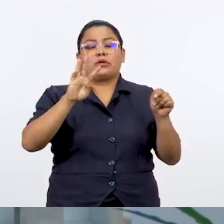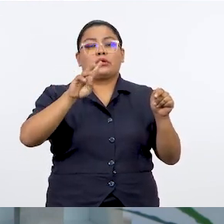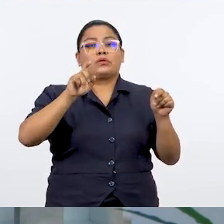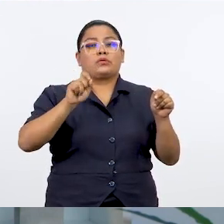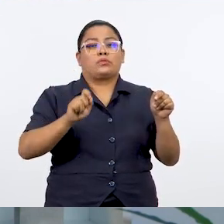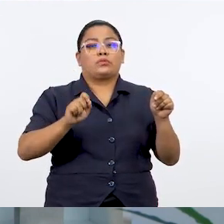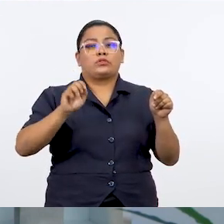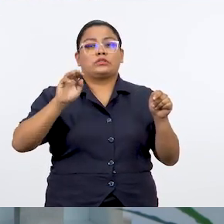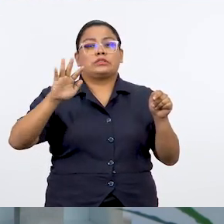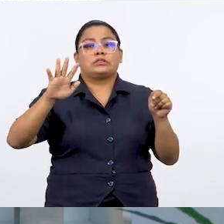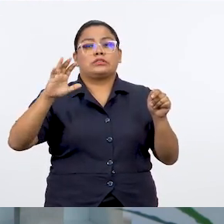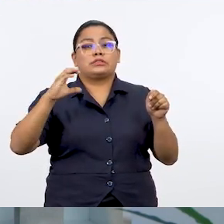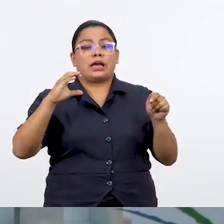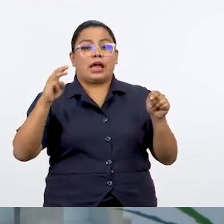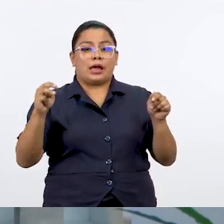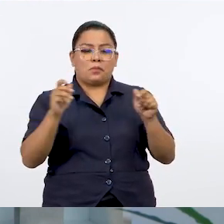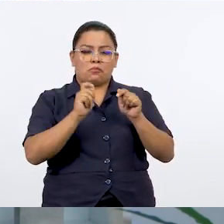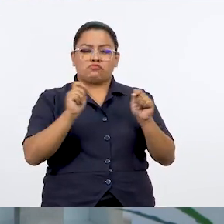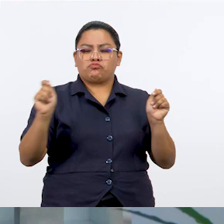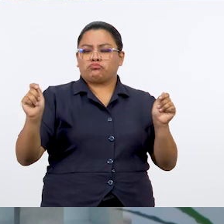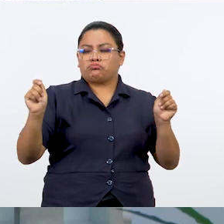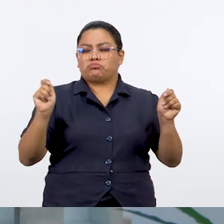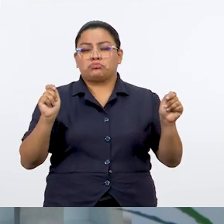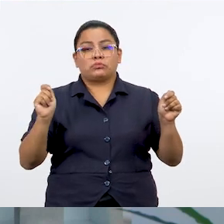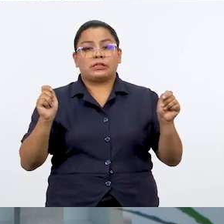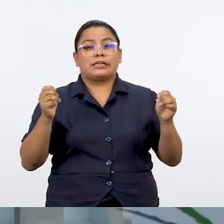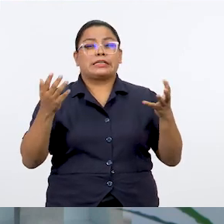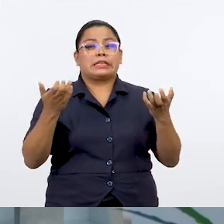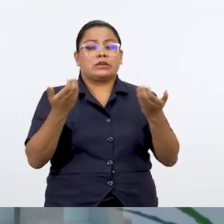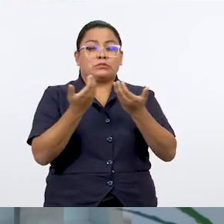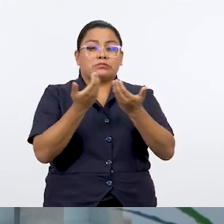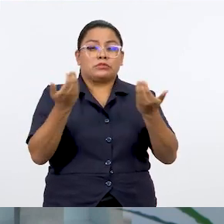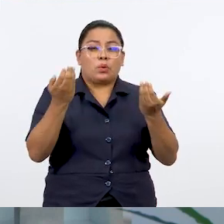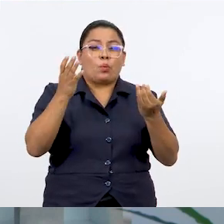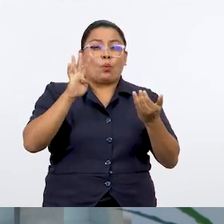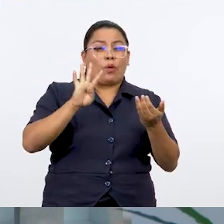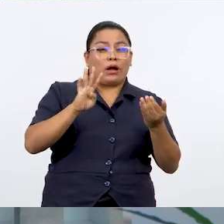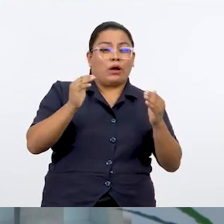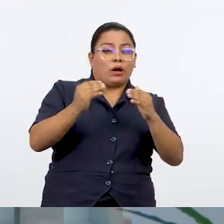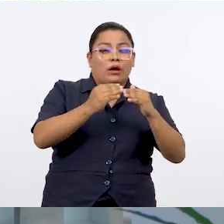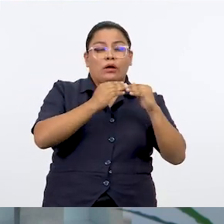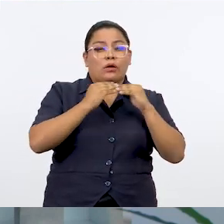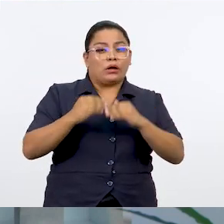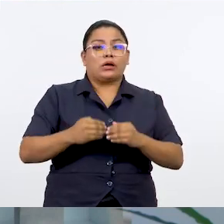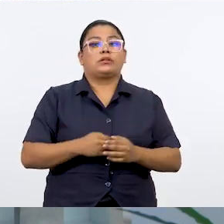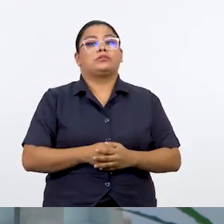41.5 centímetros. Ajá. Y quiero dividirlo en 4 partes iguales,